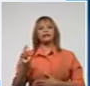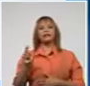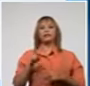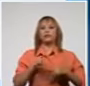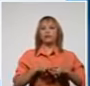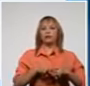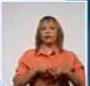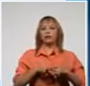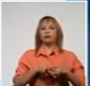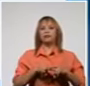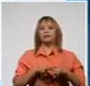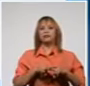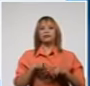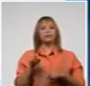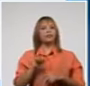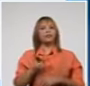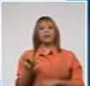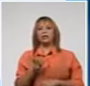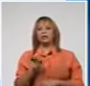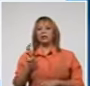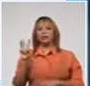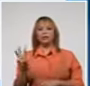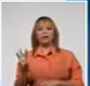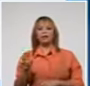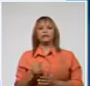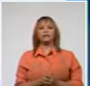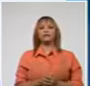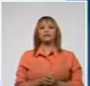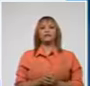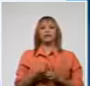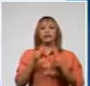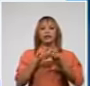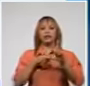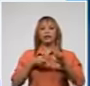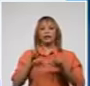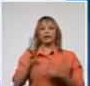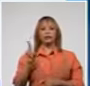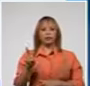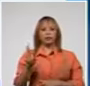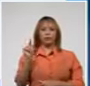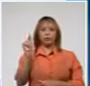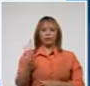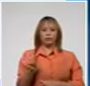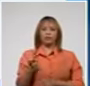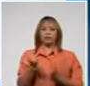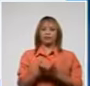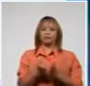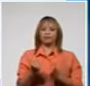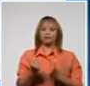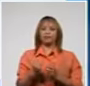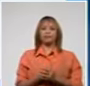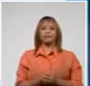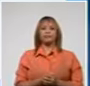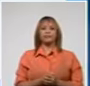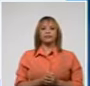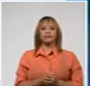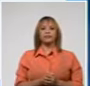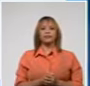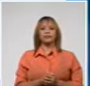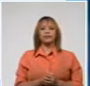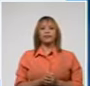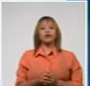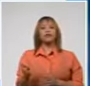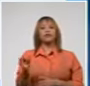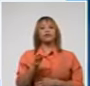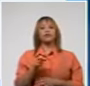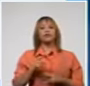el igual número de contagios. En Regla se reportan 2 personas contagiadas esta jornada con la COVID-19, mientras los municipios Habana